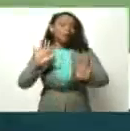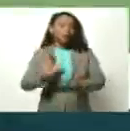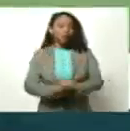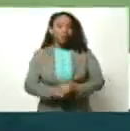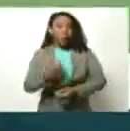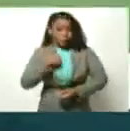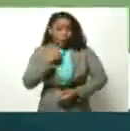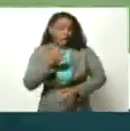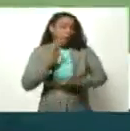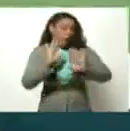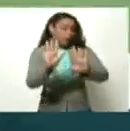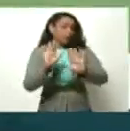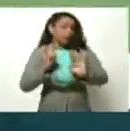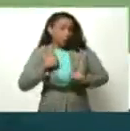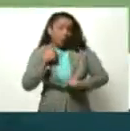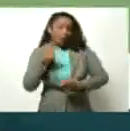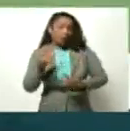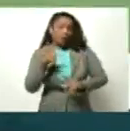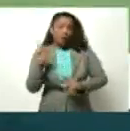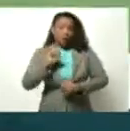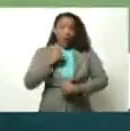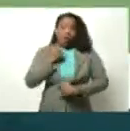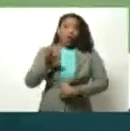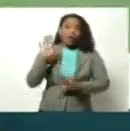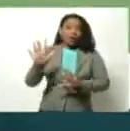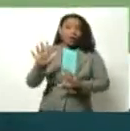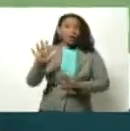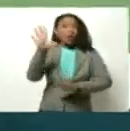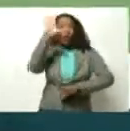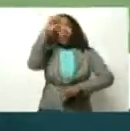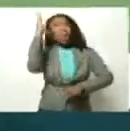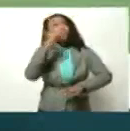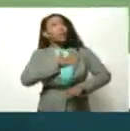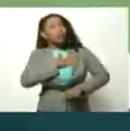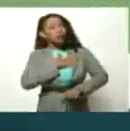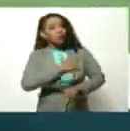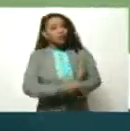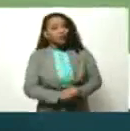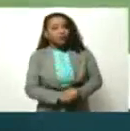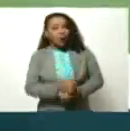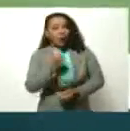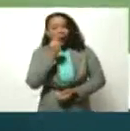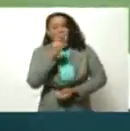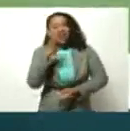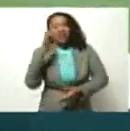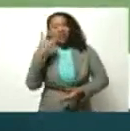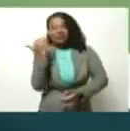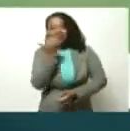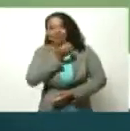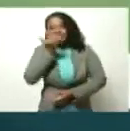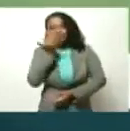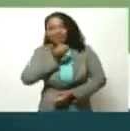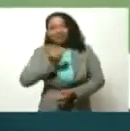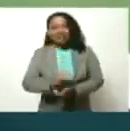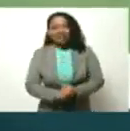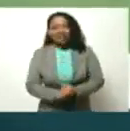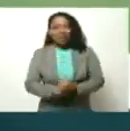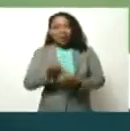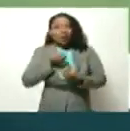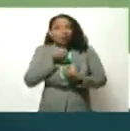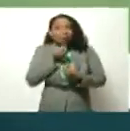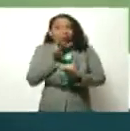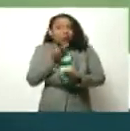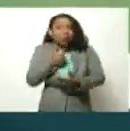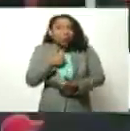yo digo así y si no digo así Hay Dios Bueno hermano contando esas